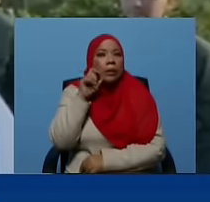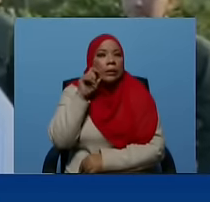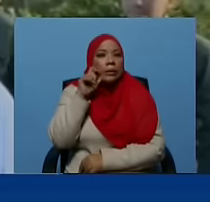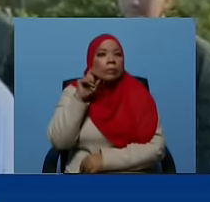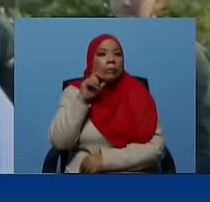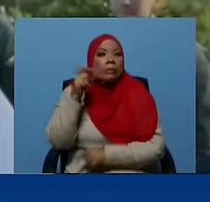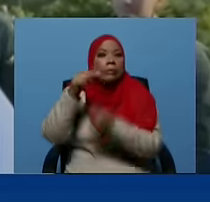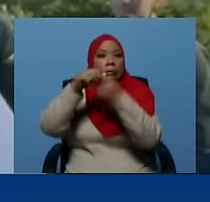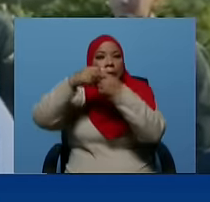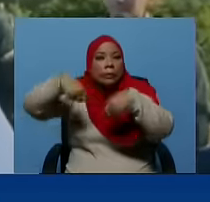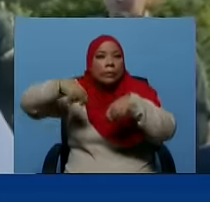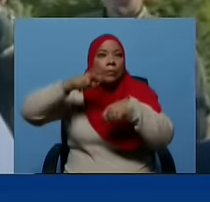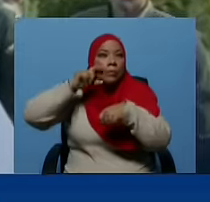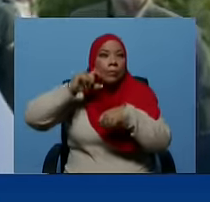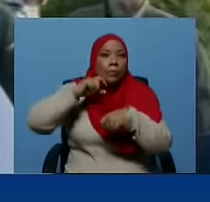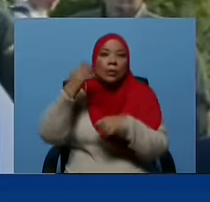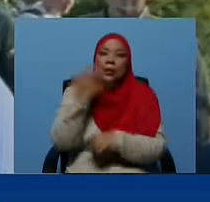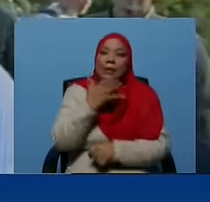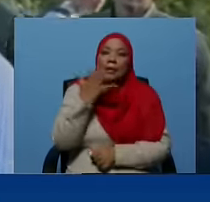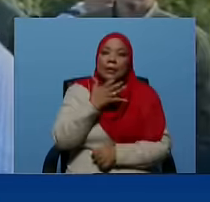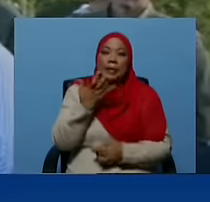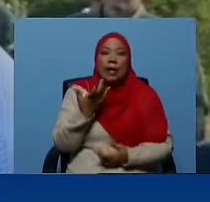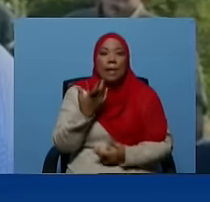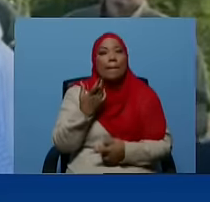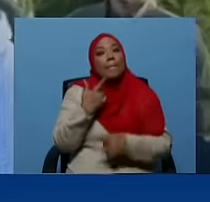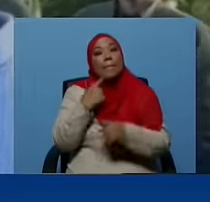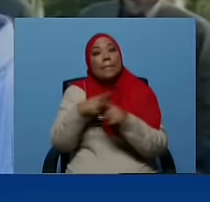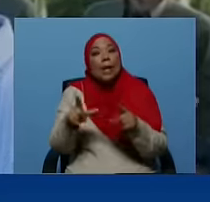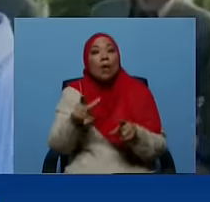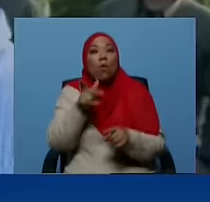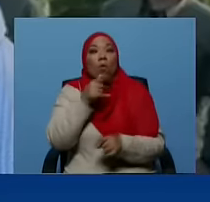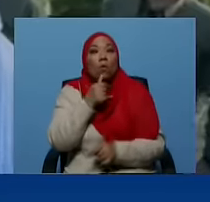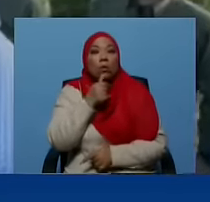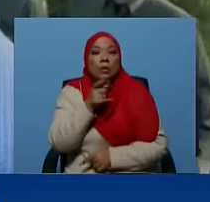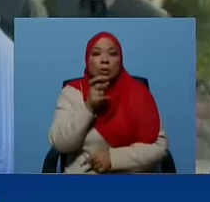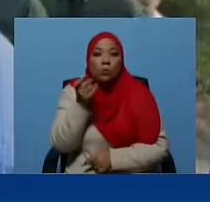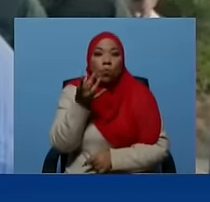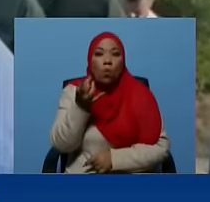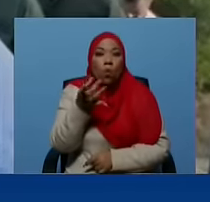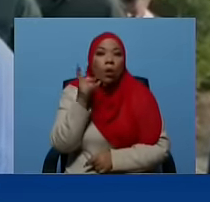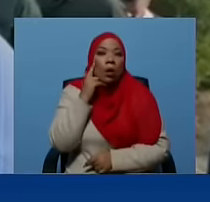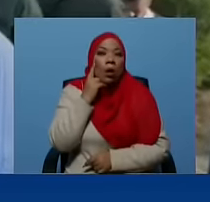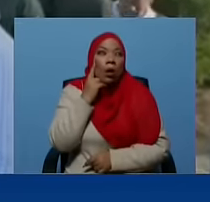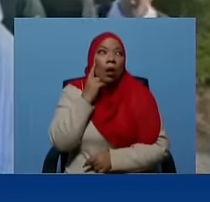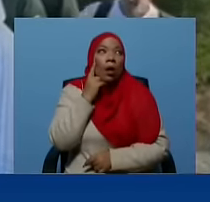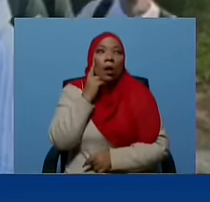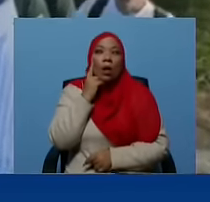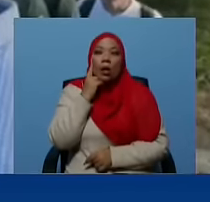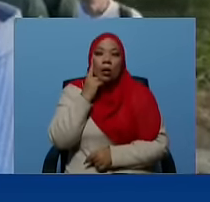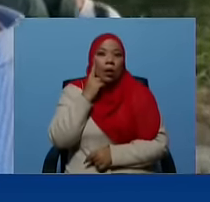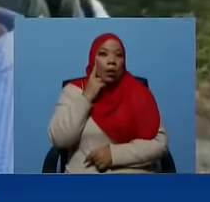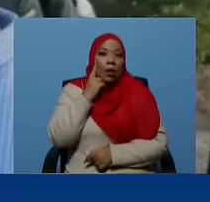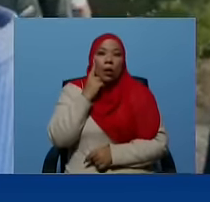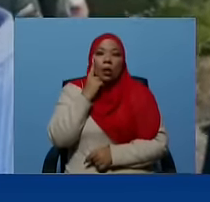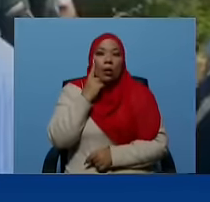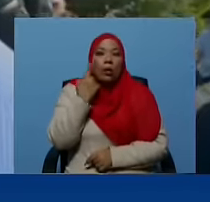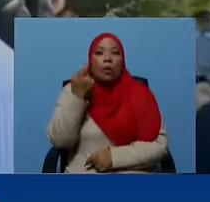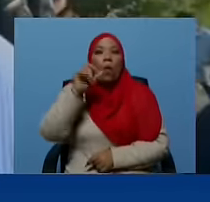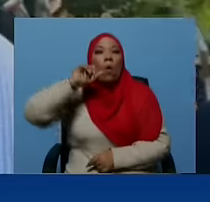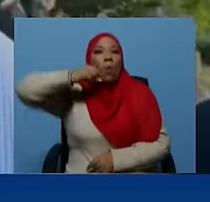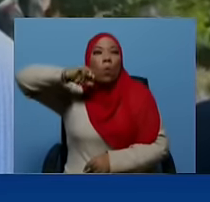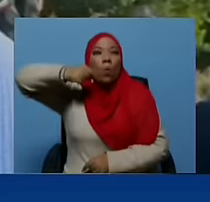a uno sabes que es doloroso un dolor de muela que te comas un pedazo de